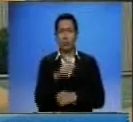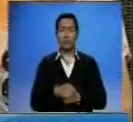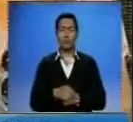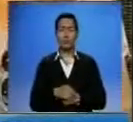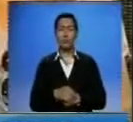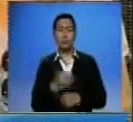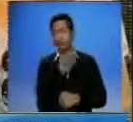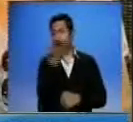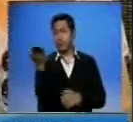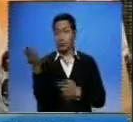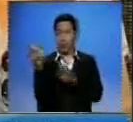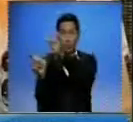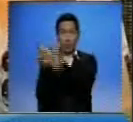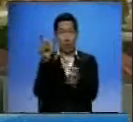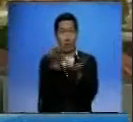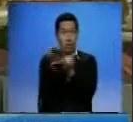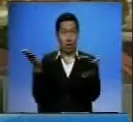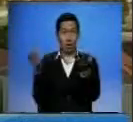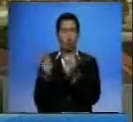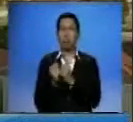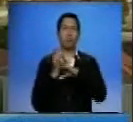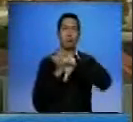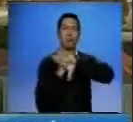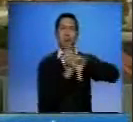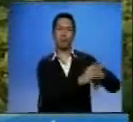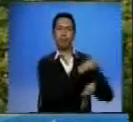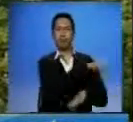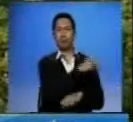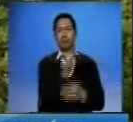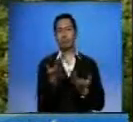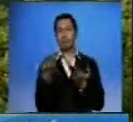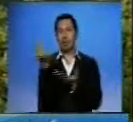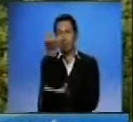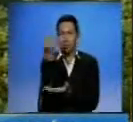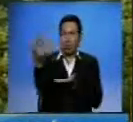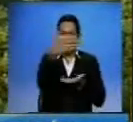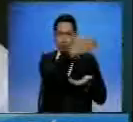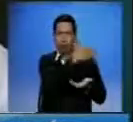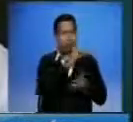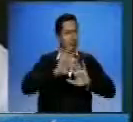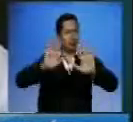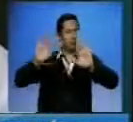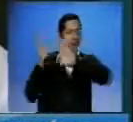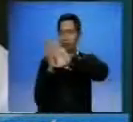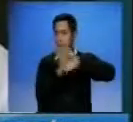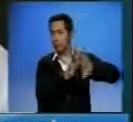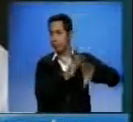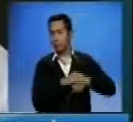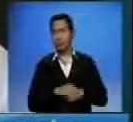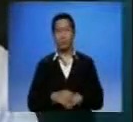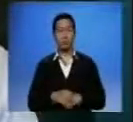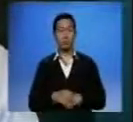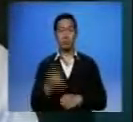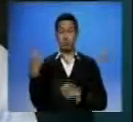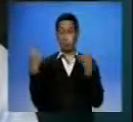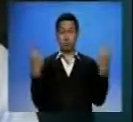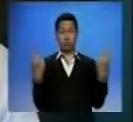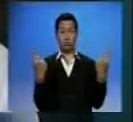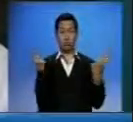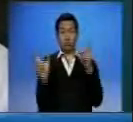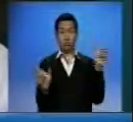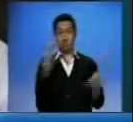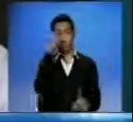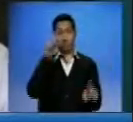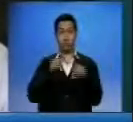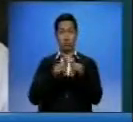expuesto, es que los habitantes rechazan la recaudación de la obra. Se ponen de acuerdo dos personas para que el puente